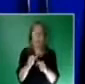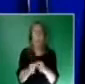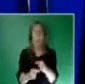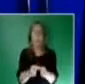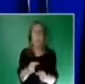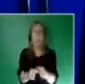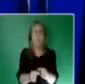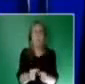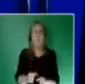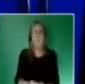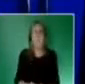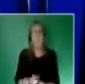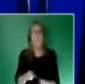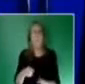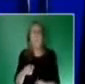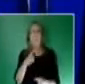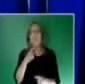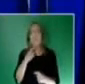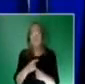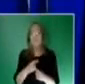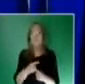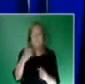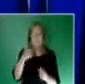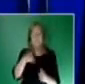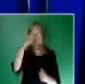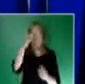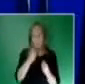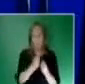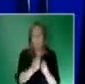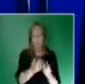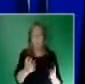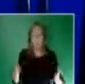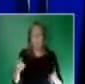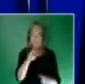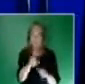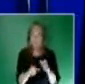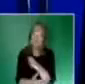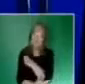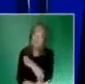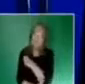¿Qué es lo que aletea en nuestras cabezas?